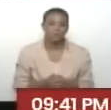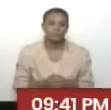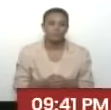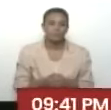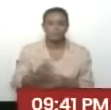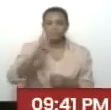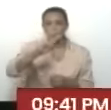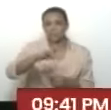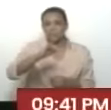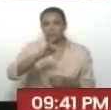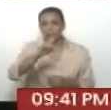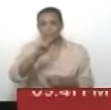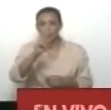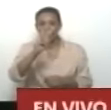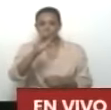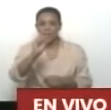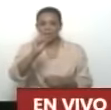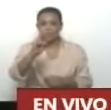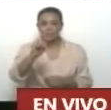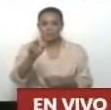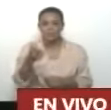Barba y Vilma Garcés.